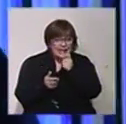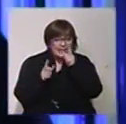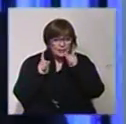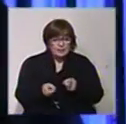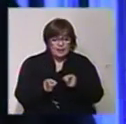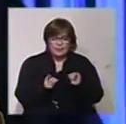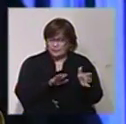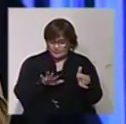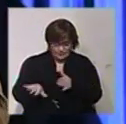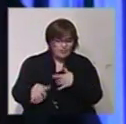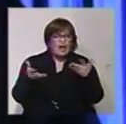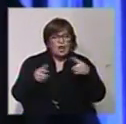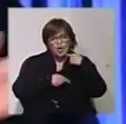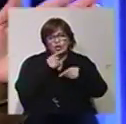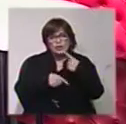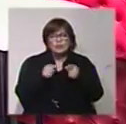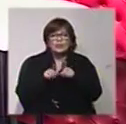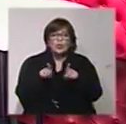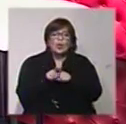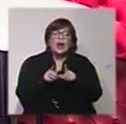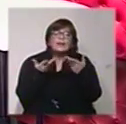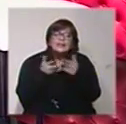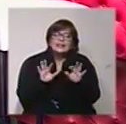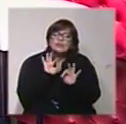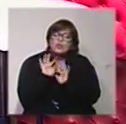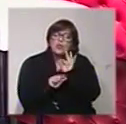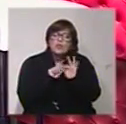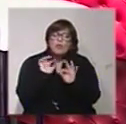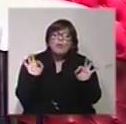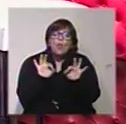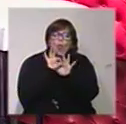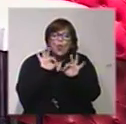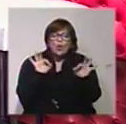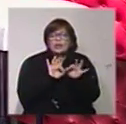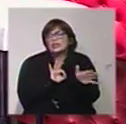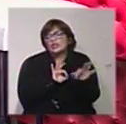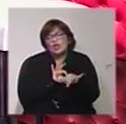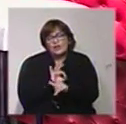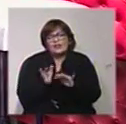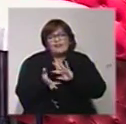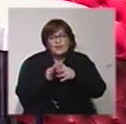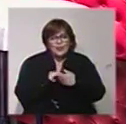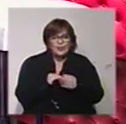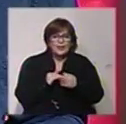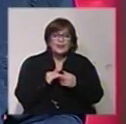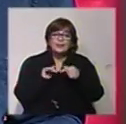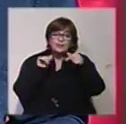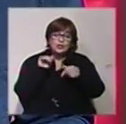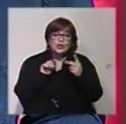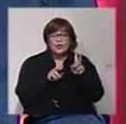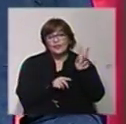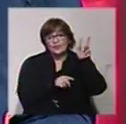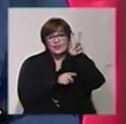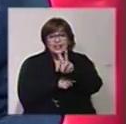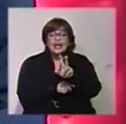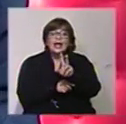transcurso habitual de EPA y nos metemos en música. Lentamente vamos entrando en la cotidianidad del programa. Me fui al bar